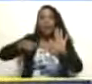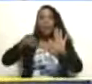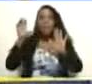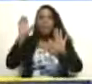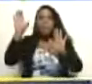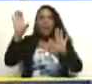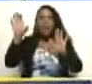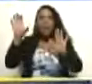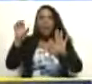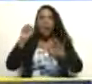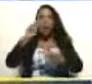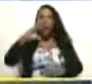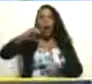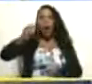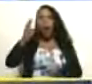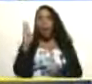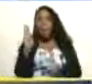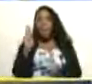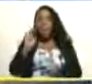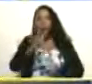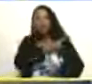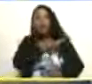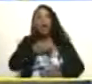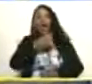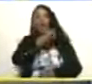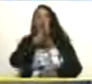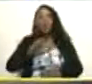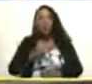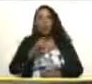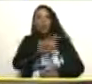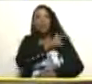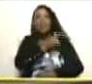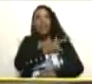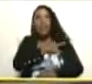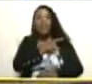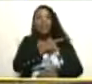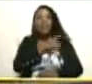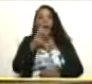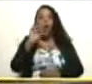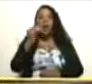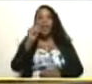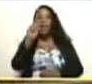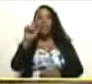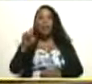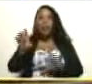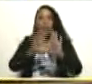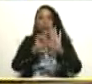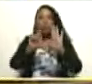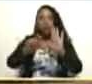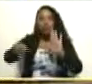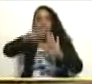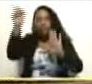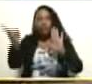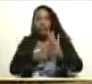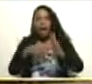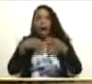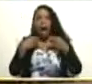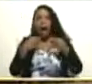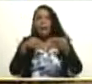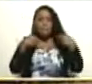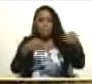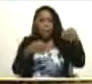la UCAP, de la UCB, de la Universidad del Sur, de la Universidad de Oriente, tratados con una constitución completa, hasta papelitos